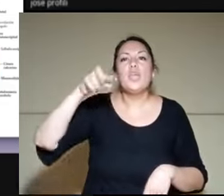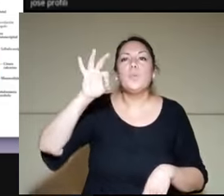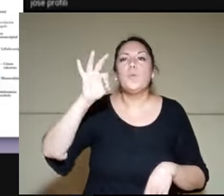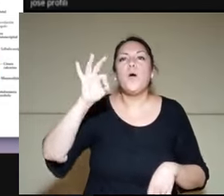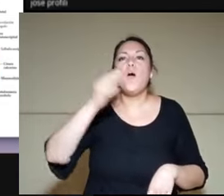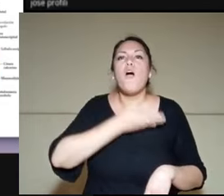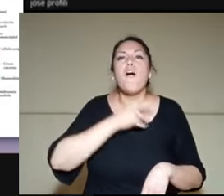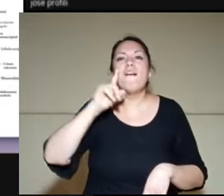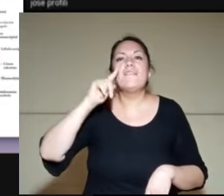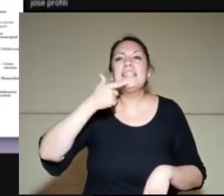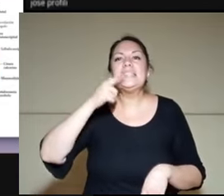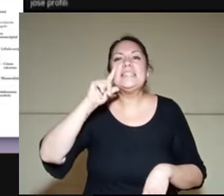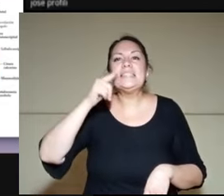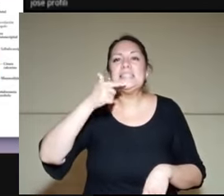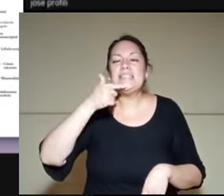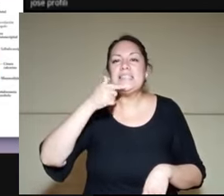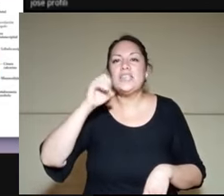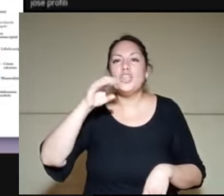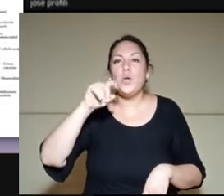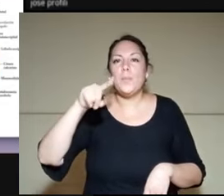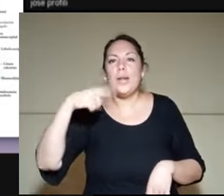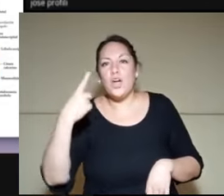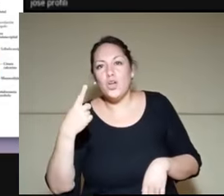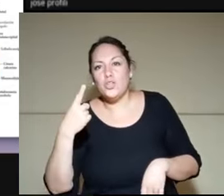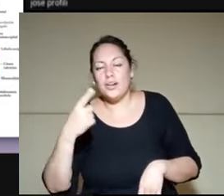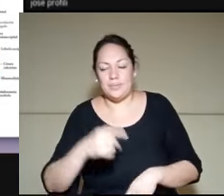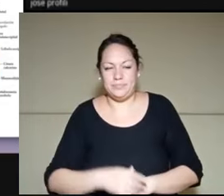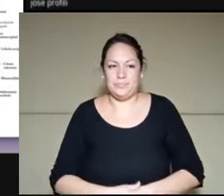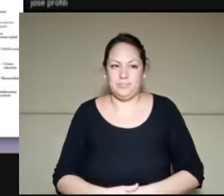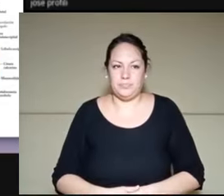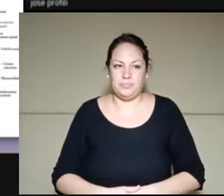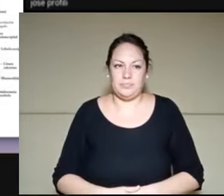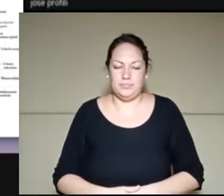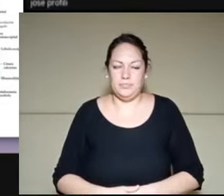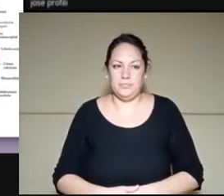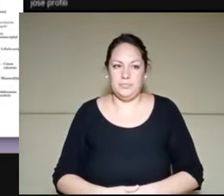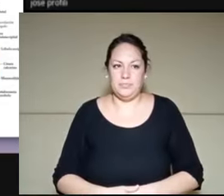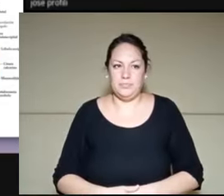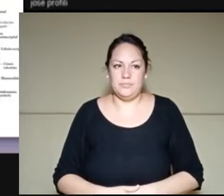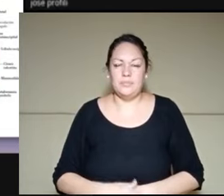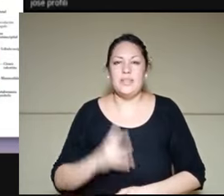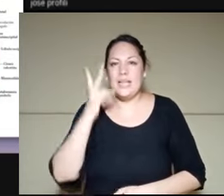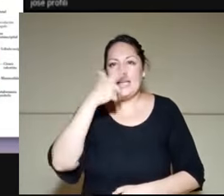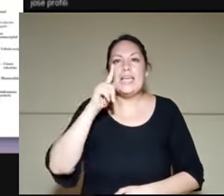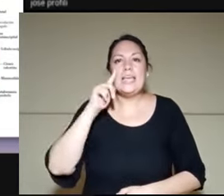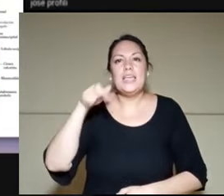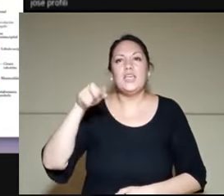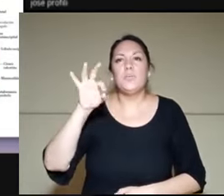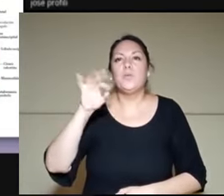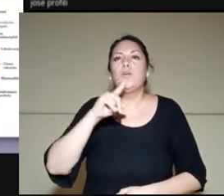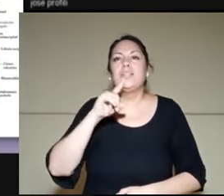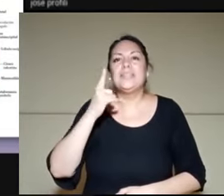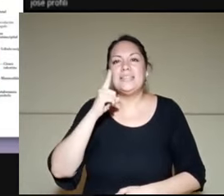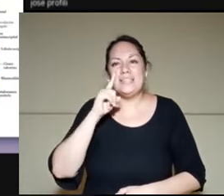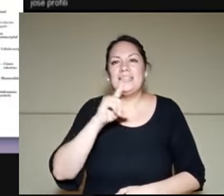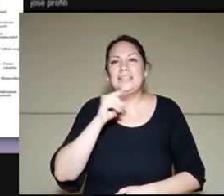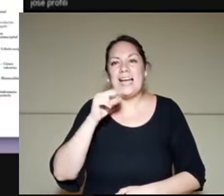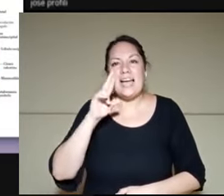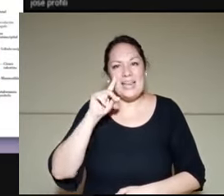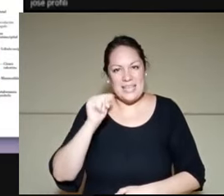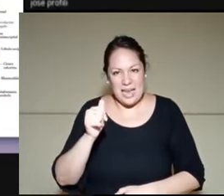la glándula pituitaria. Aquí tenemos toda una bolilla del programa relacionada a las